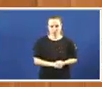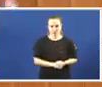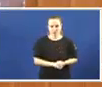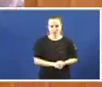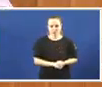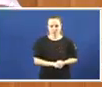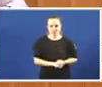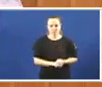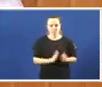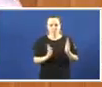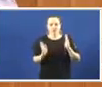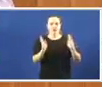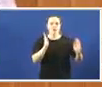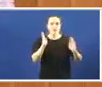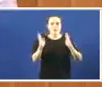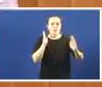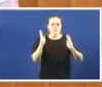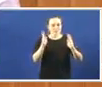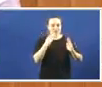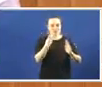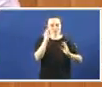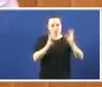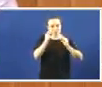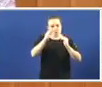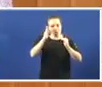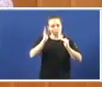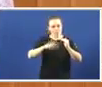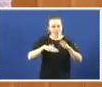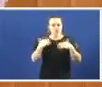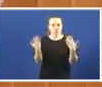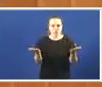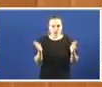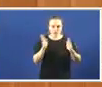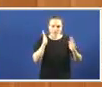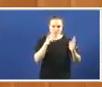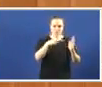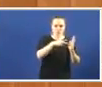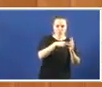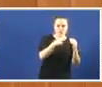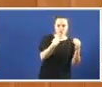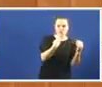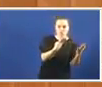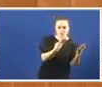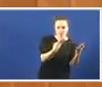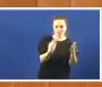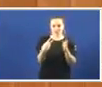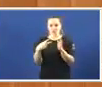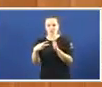único período no que a economía galega non creceu o 3%? Entre o ano 2009 e o